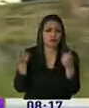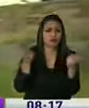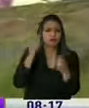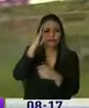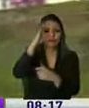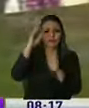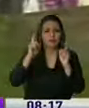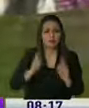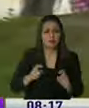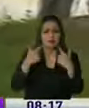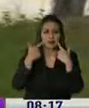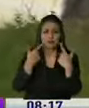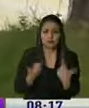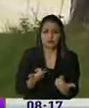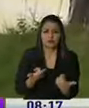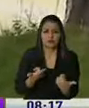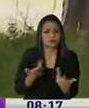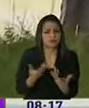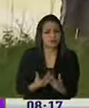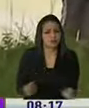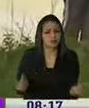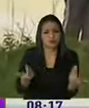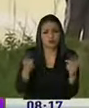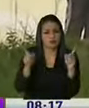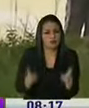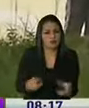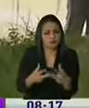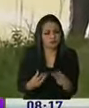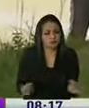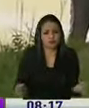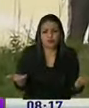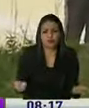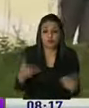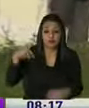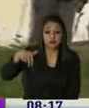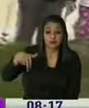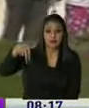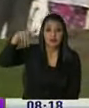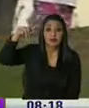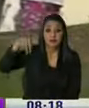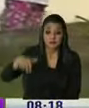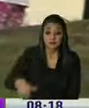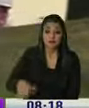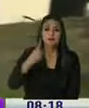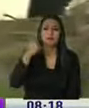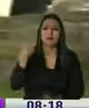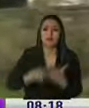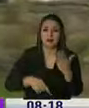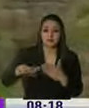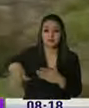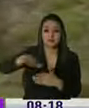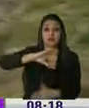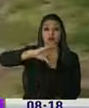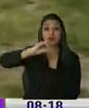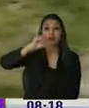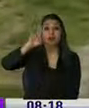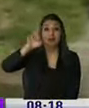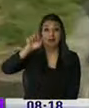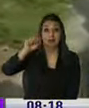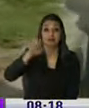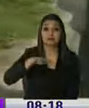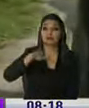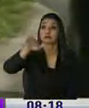policía para que la situación de todos los vecinos, porque estas gradas sirven no solo a Colinas del Norte, sino a